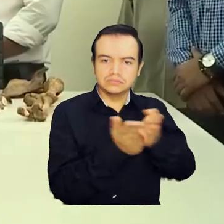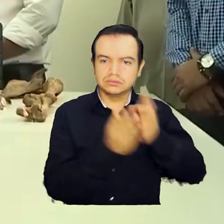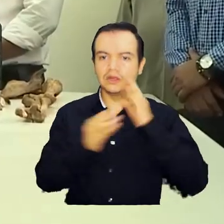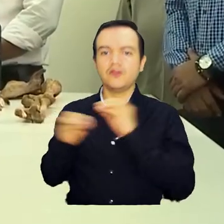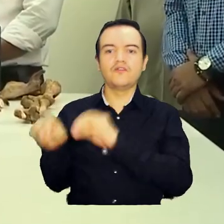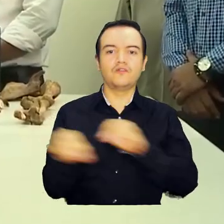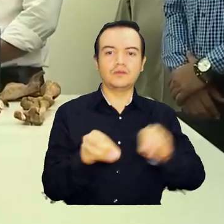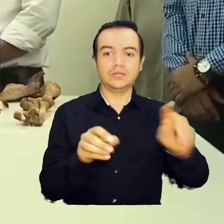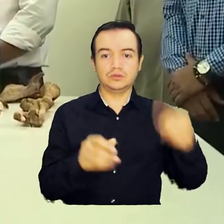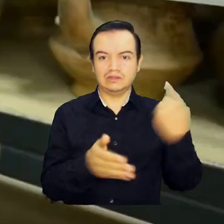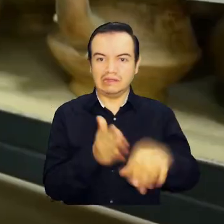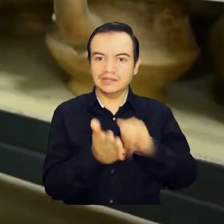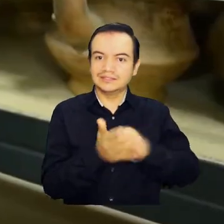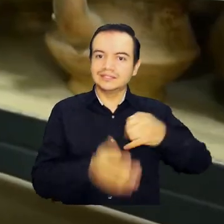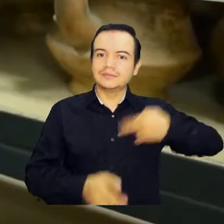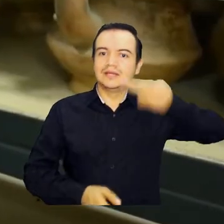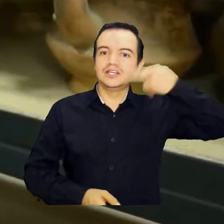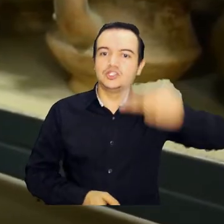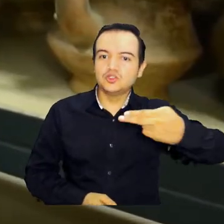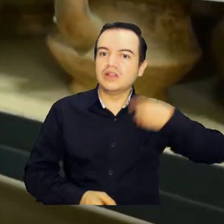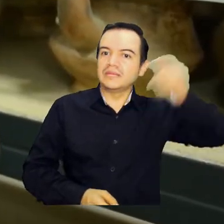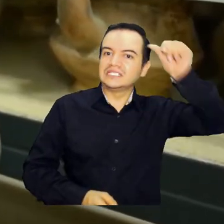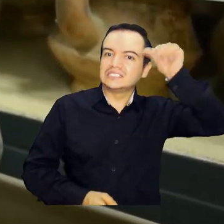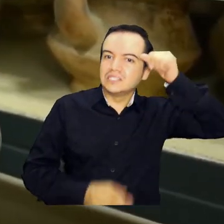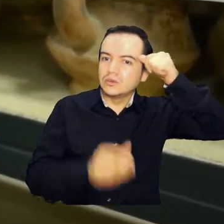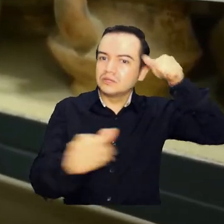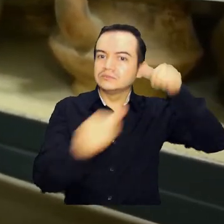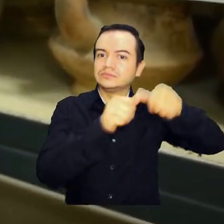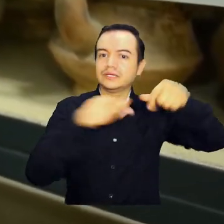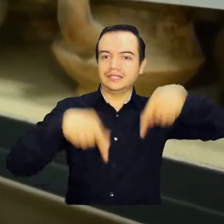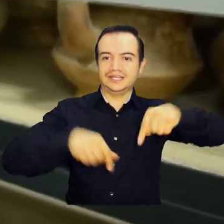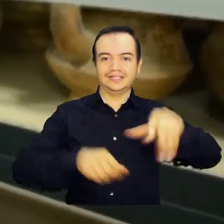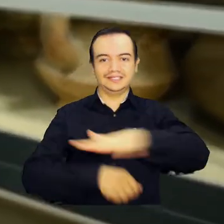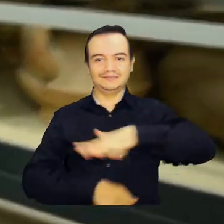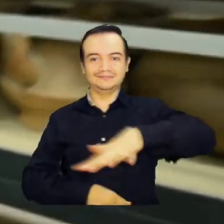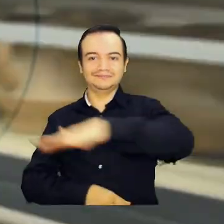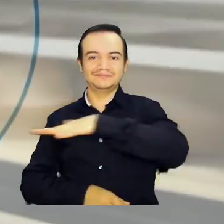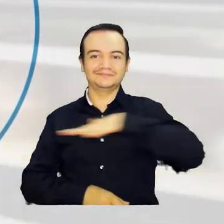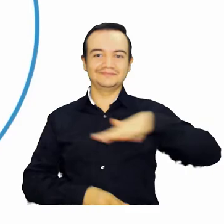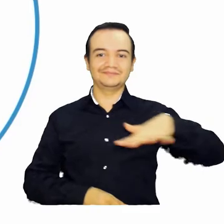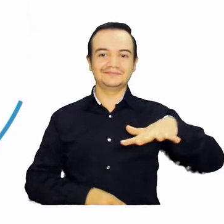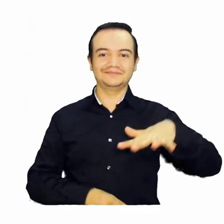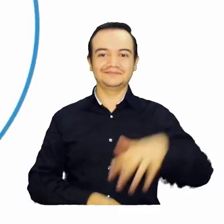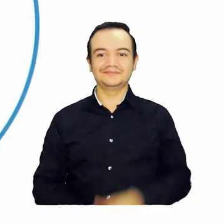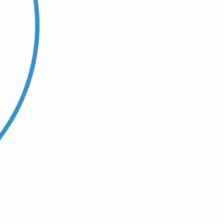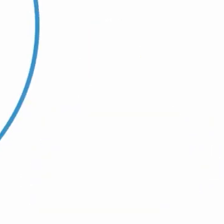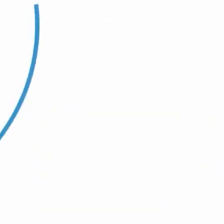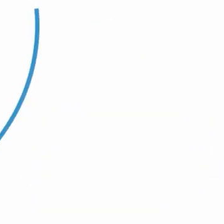de formación y educación continuada de las historias y memorias de nuestras localidades.